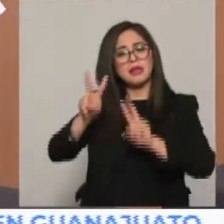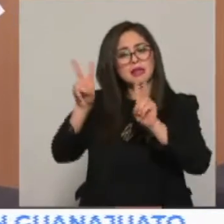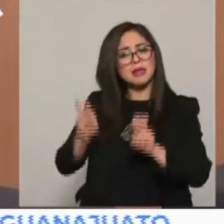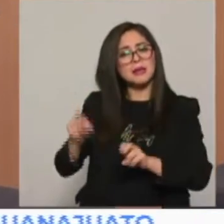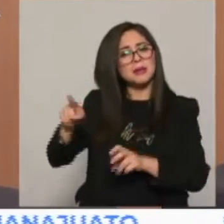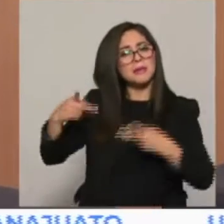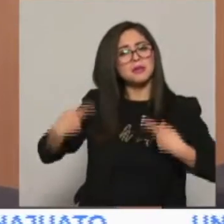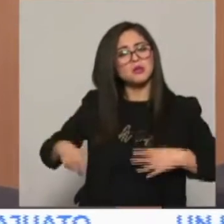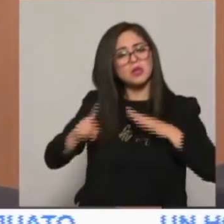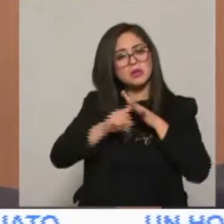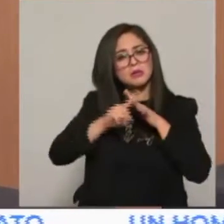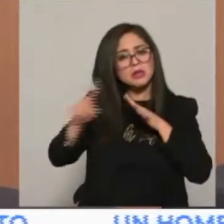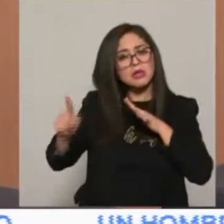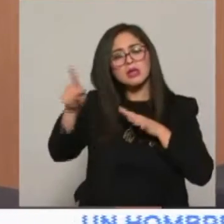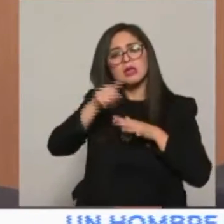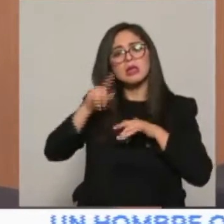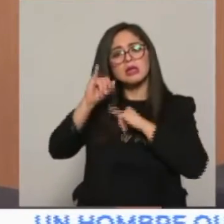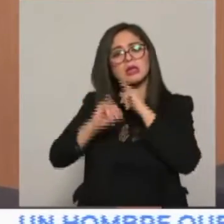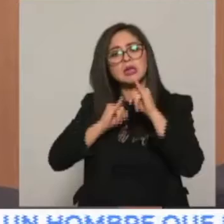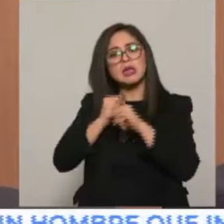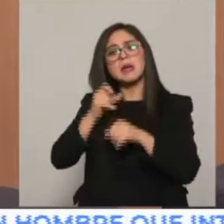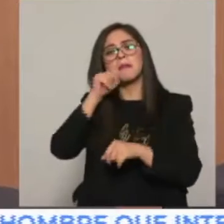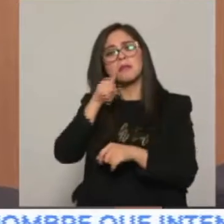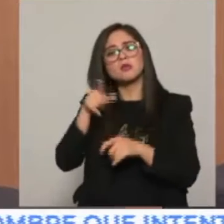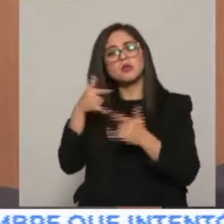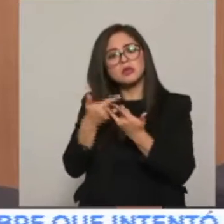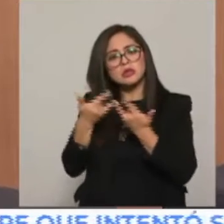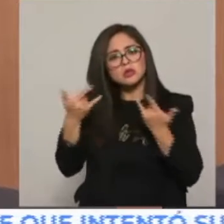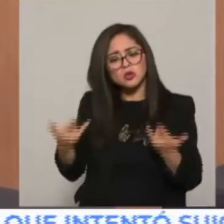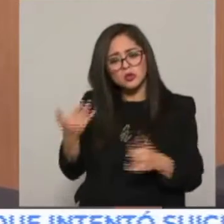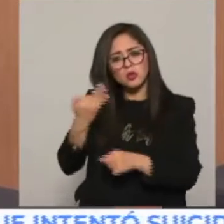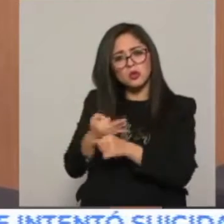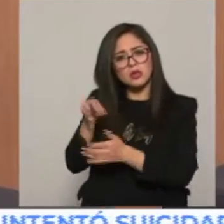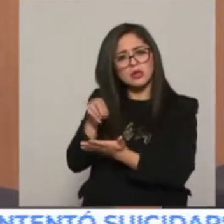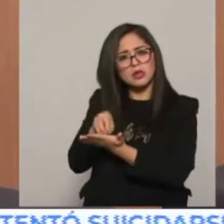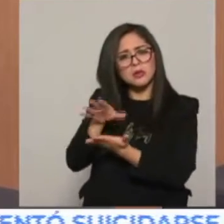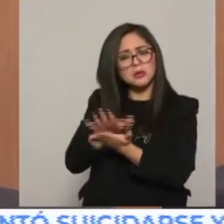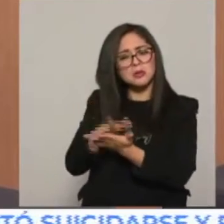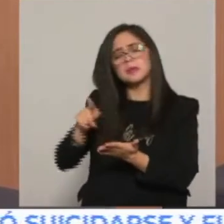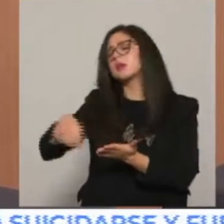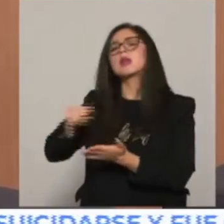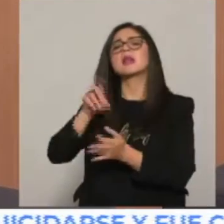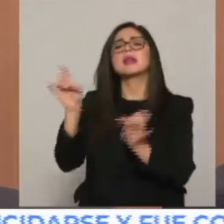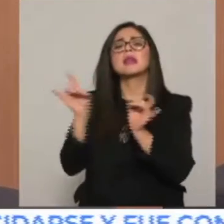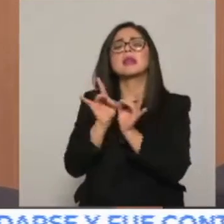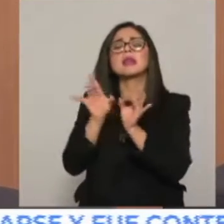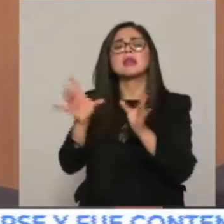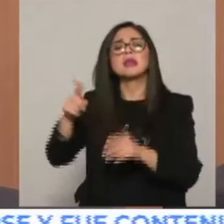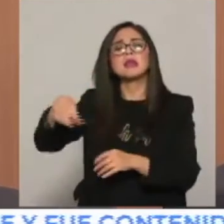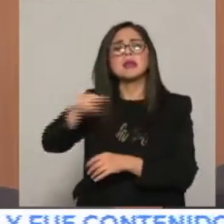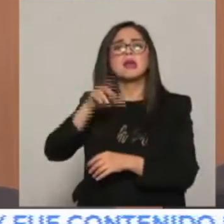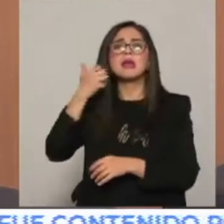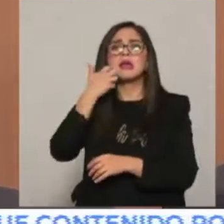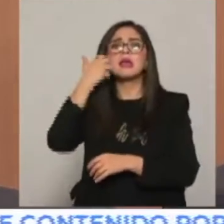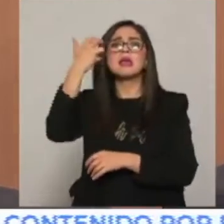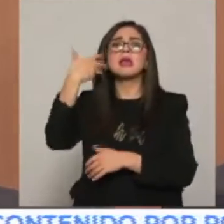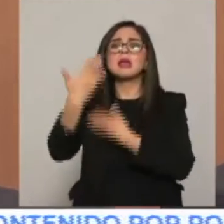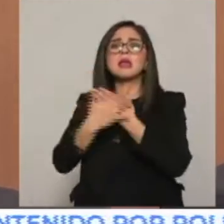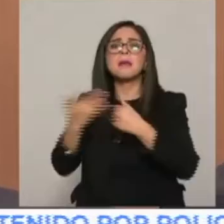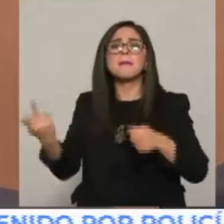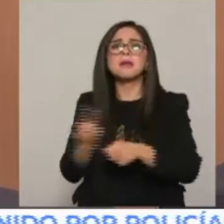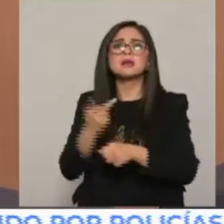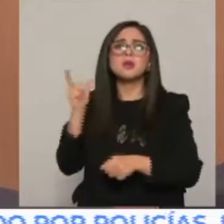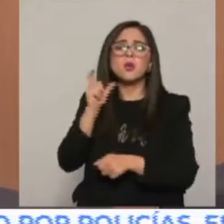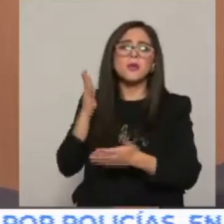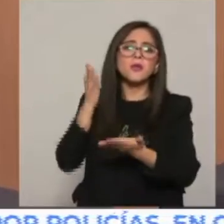de protección internacional, incluyen también historias, aquí lo marcan así, vicisitudes de brigar hacia Estados Unidos, incluso también toman en